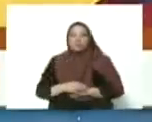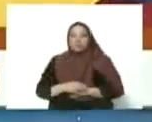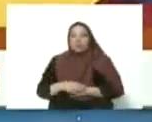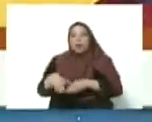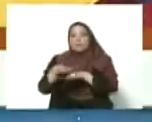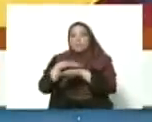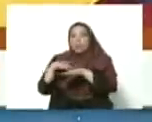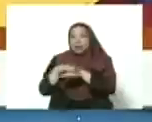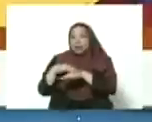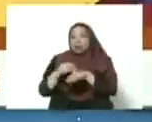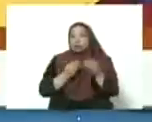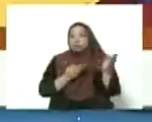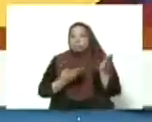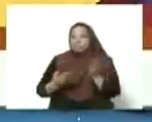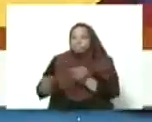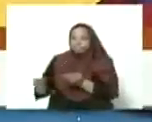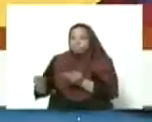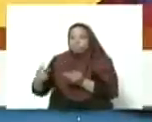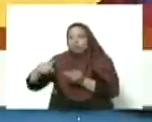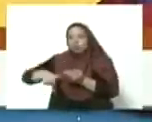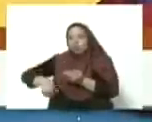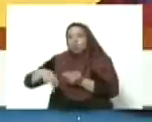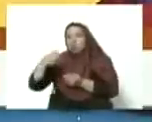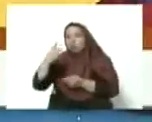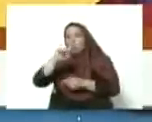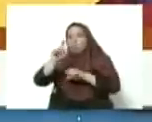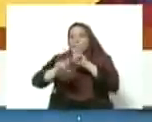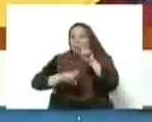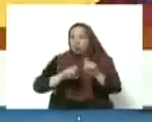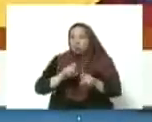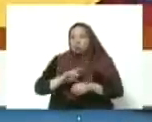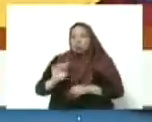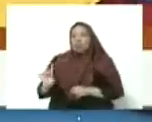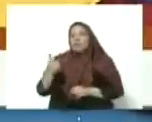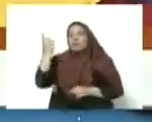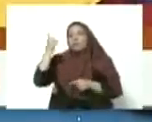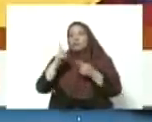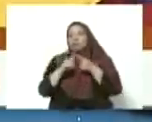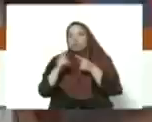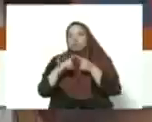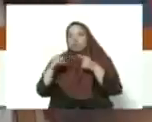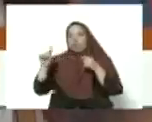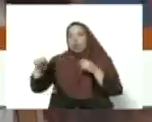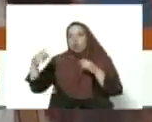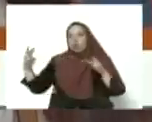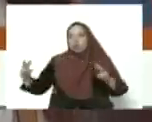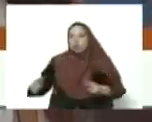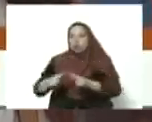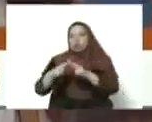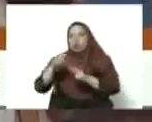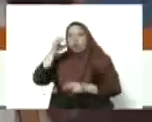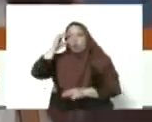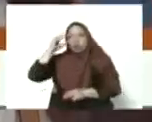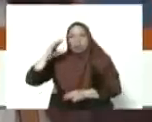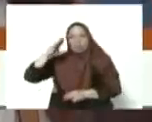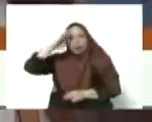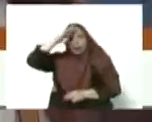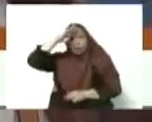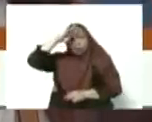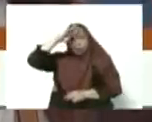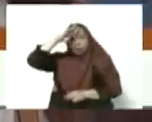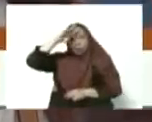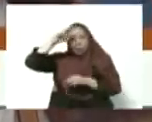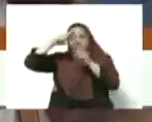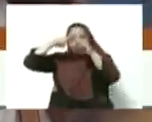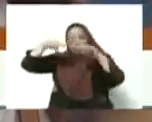gobernador. Bienvenidos a la zona de frontera. Dos interrogantes. Una, en primer lugar, luego del encuentro con el presidente Petro allí en el